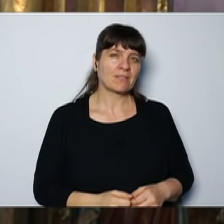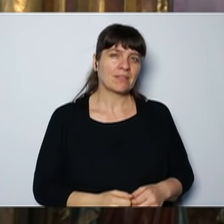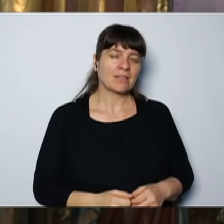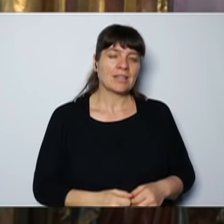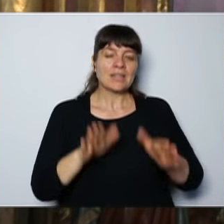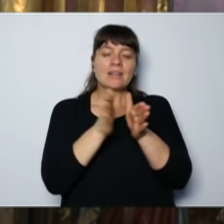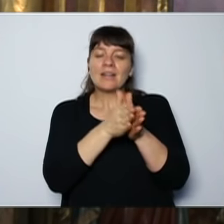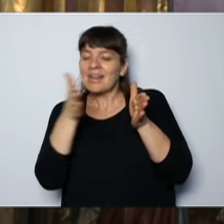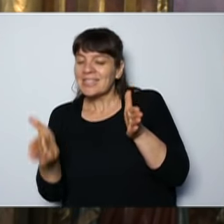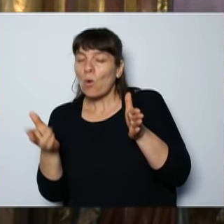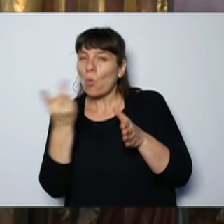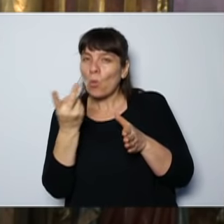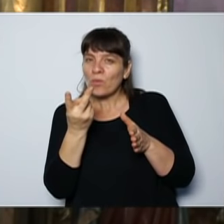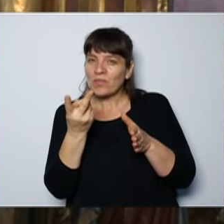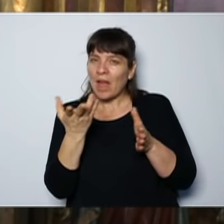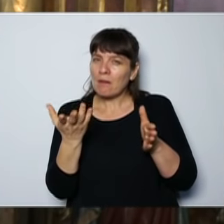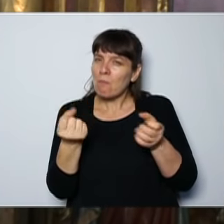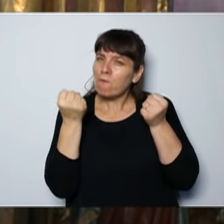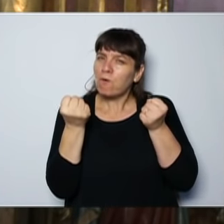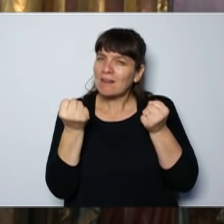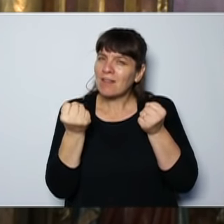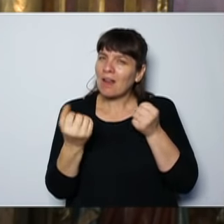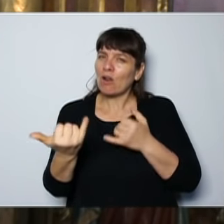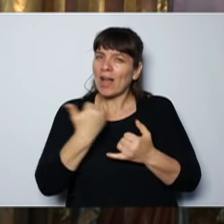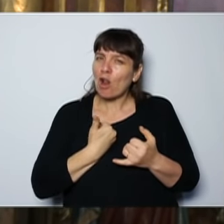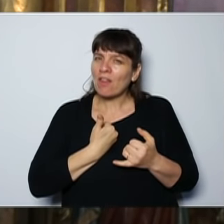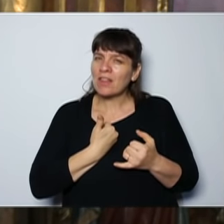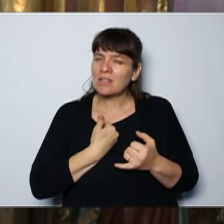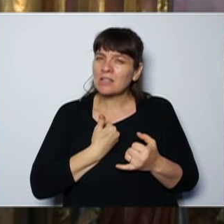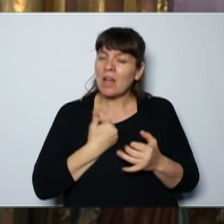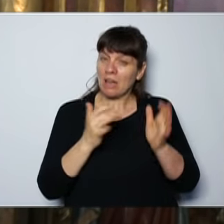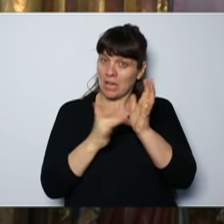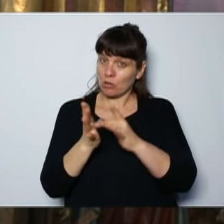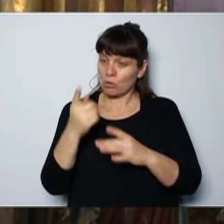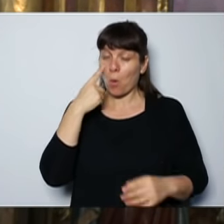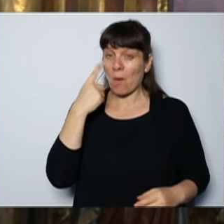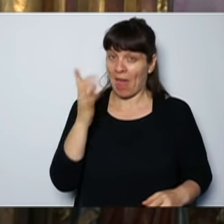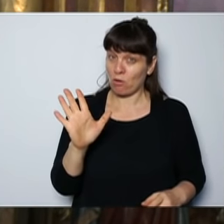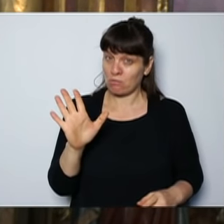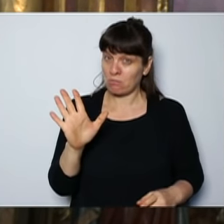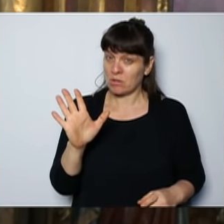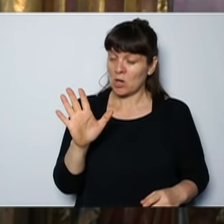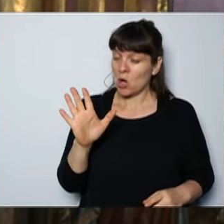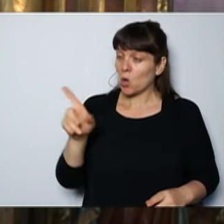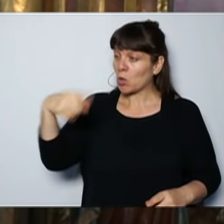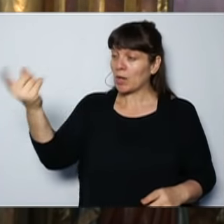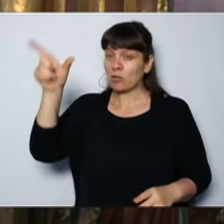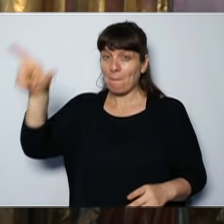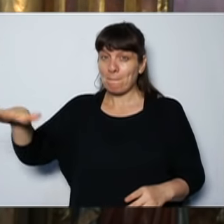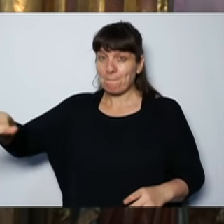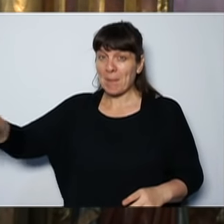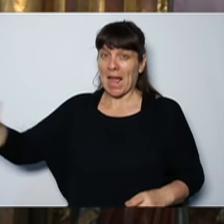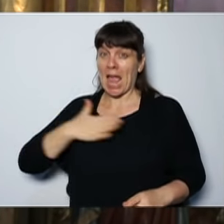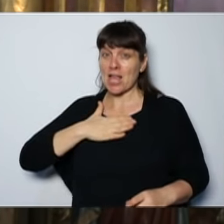La segunda parte del Evangelio es muy fuerte. Jesús advierte, dice: cuidado con escandalizar a uno de estos